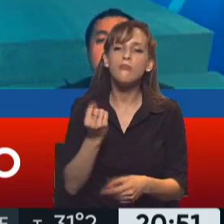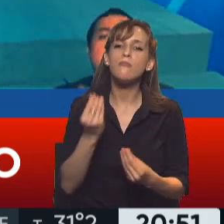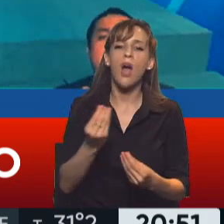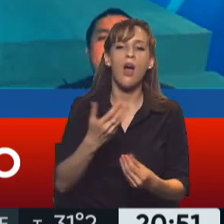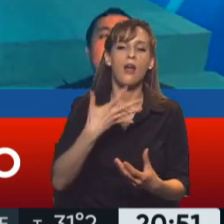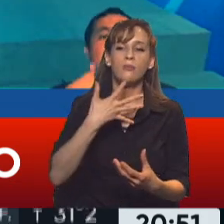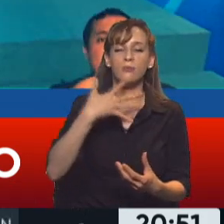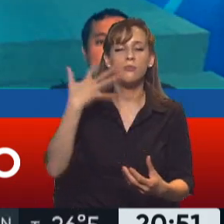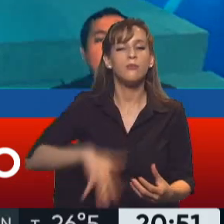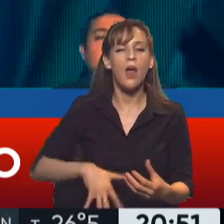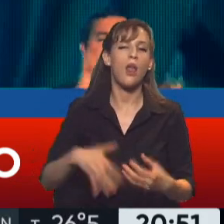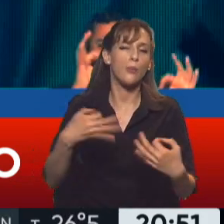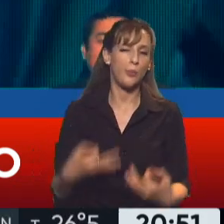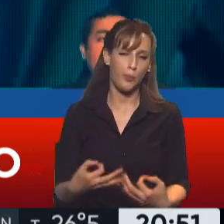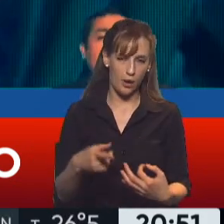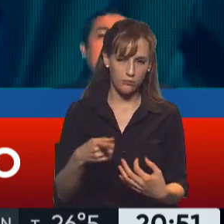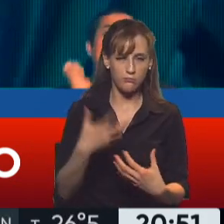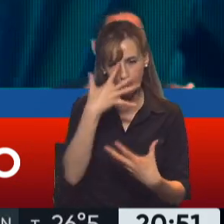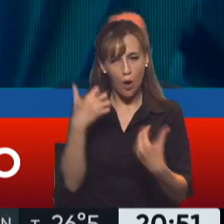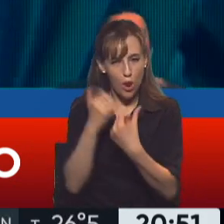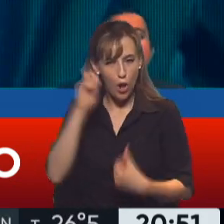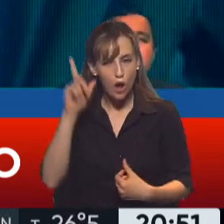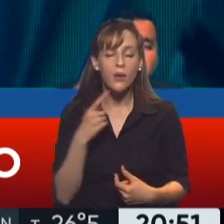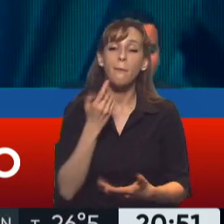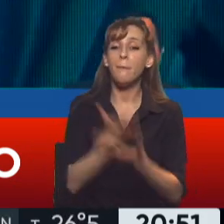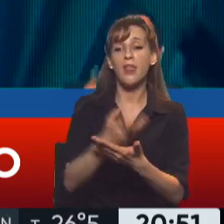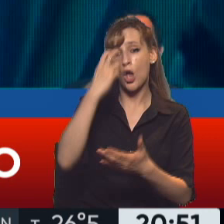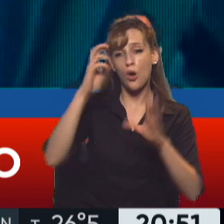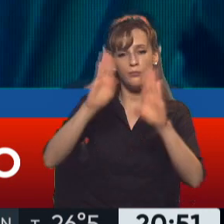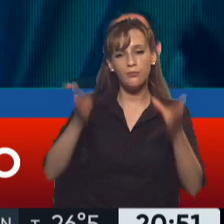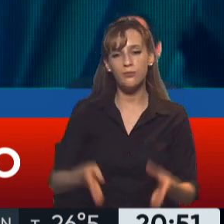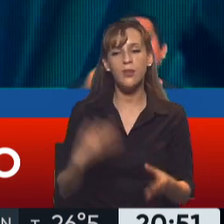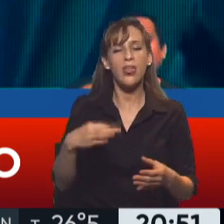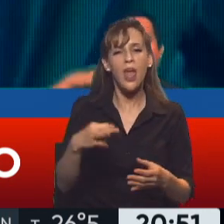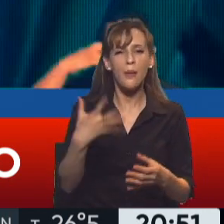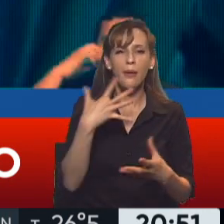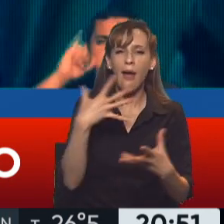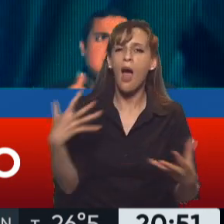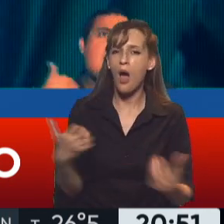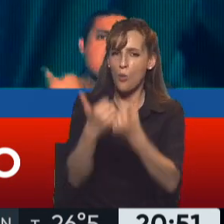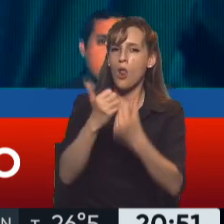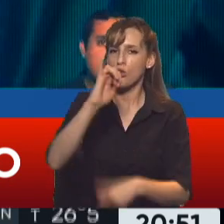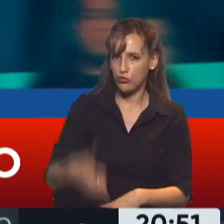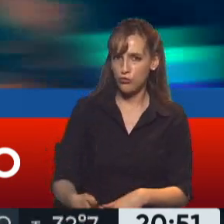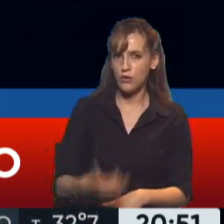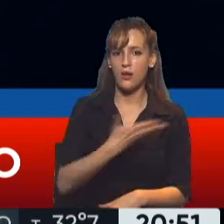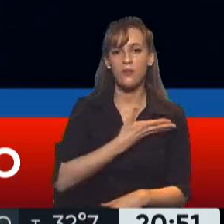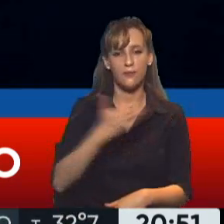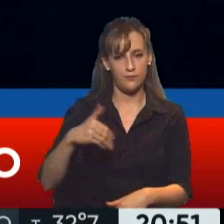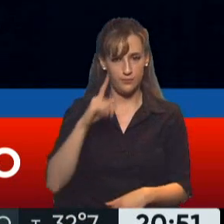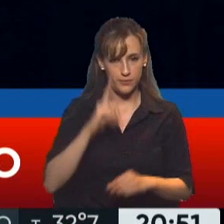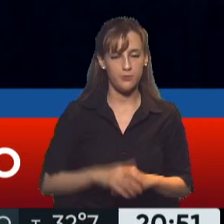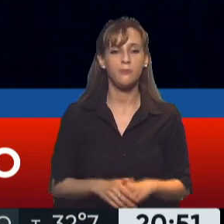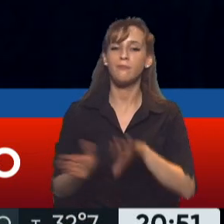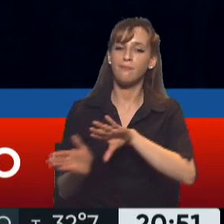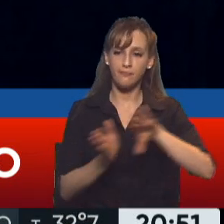el Fondo Monetario Internacional. Es decir, están reclamando que el Congreso le dé respaldo al acuerdo que se llegue con el Fondo Monetario Internacional. En lo